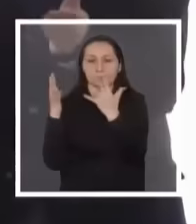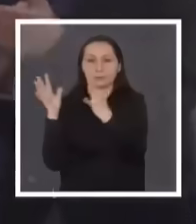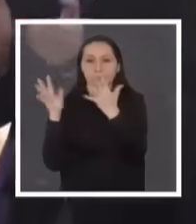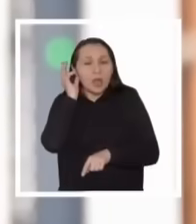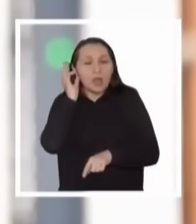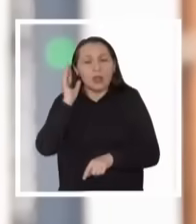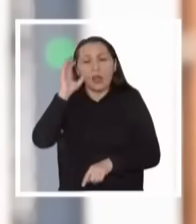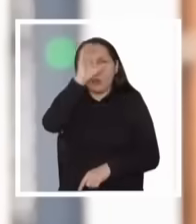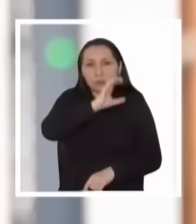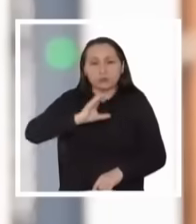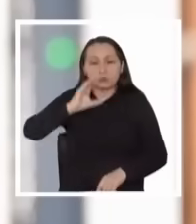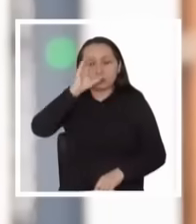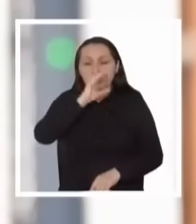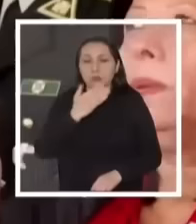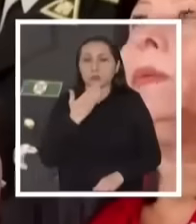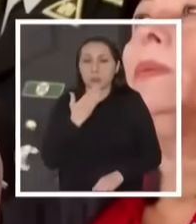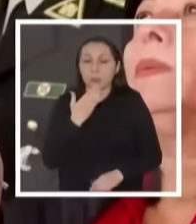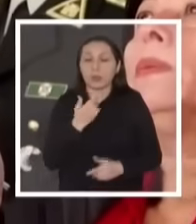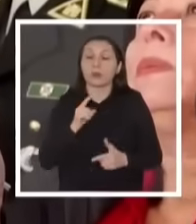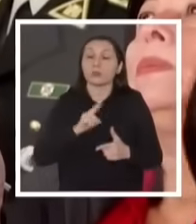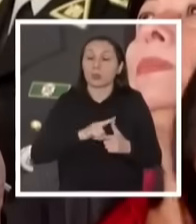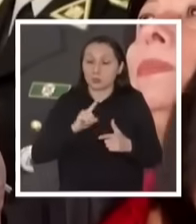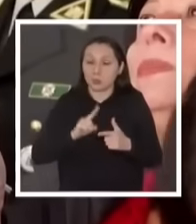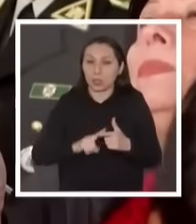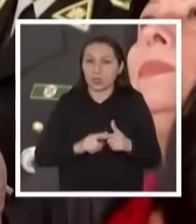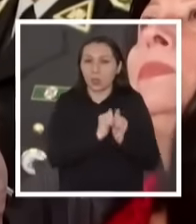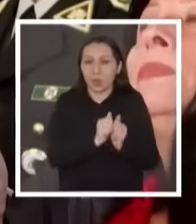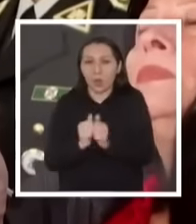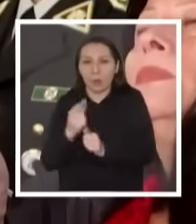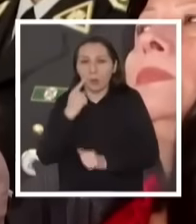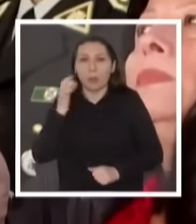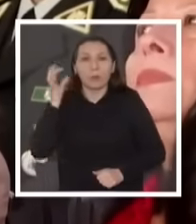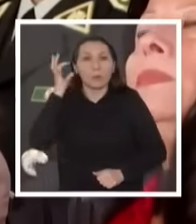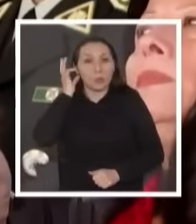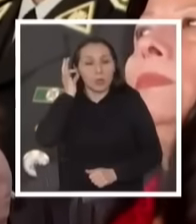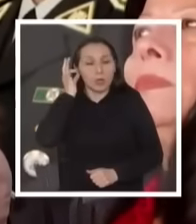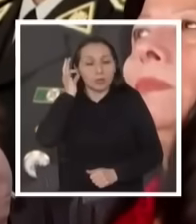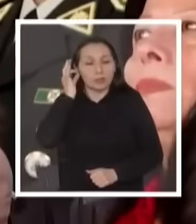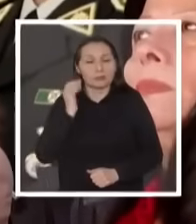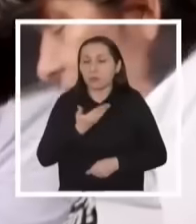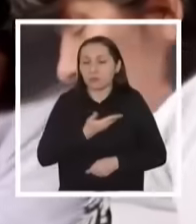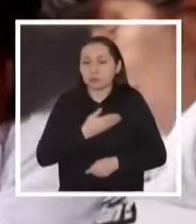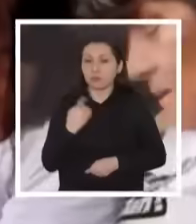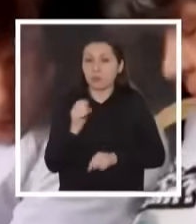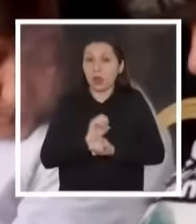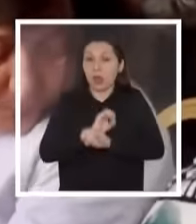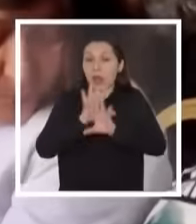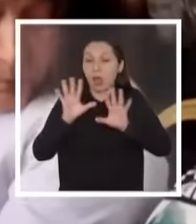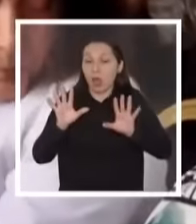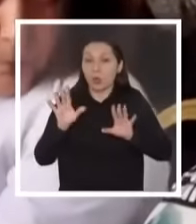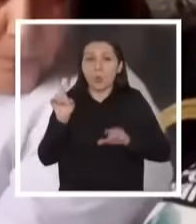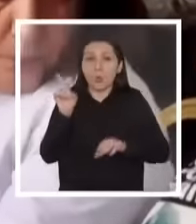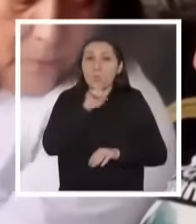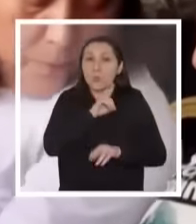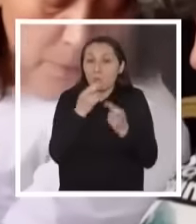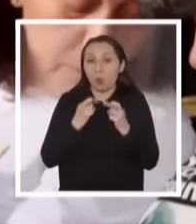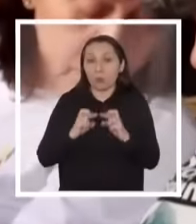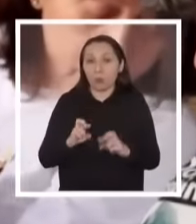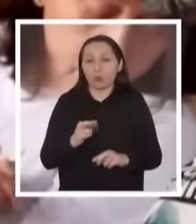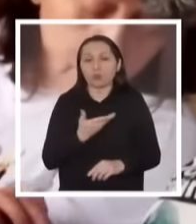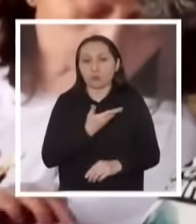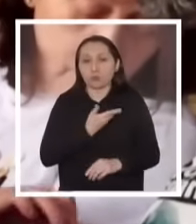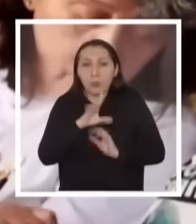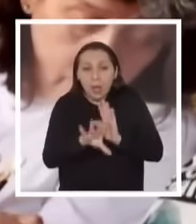visada esa contrato, esa productora, por la Contraloría. Ocurre que este 5 de septiembre el gobierno